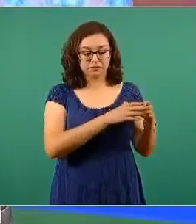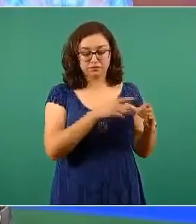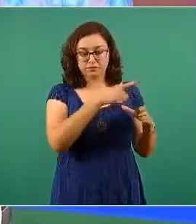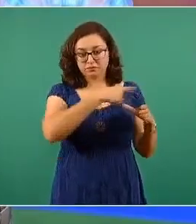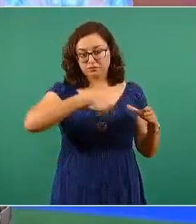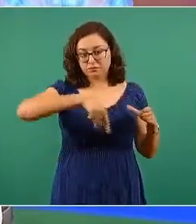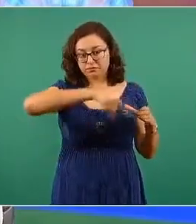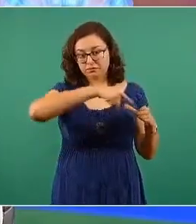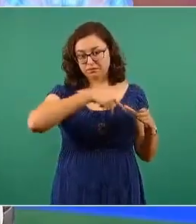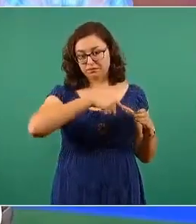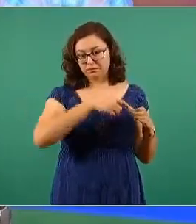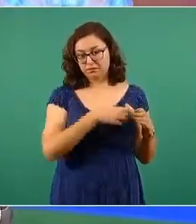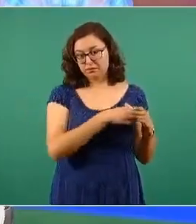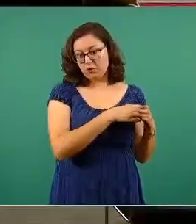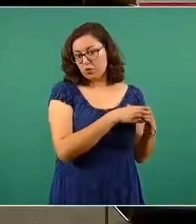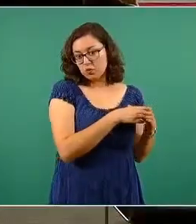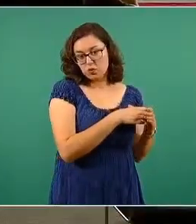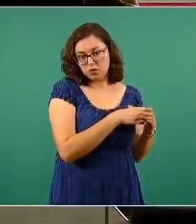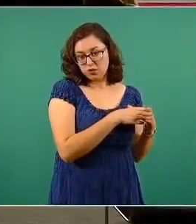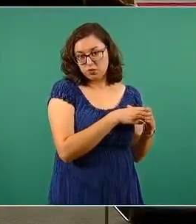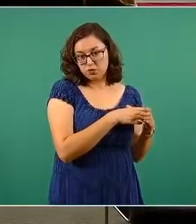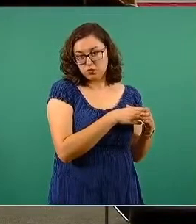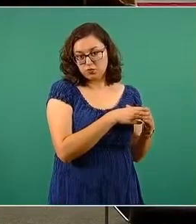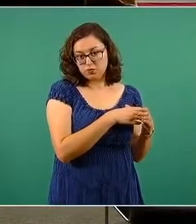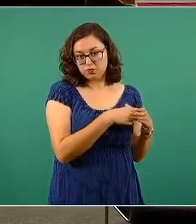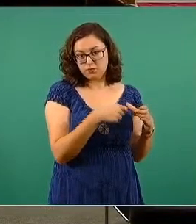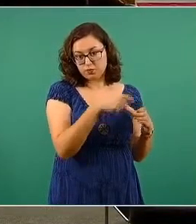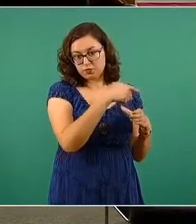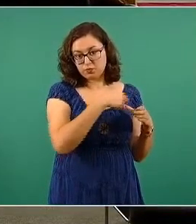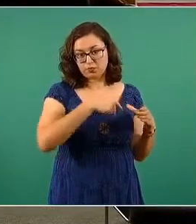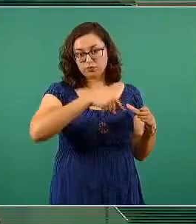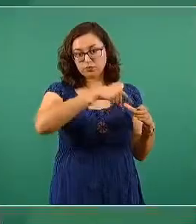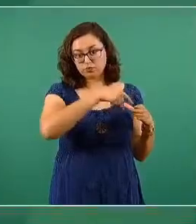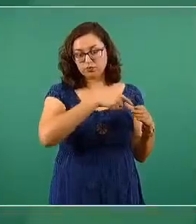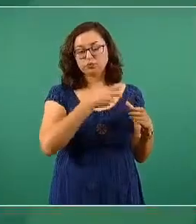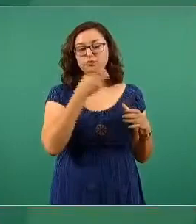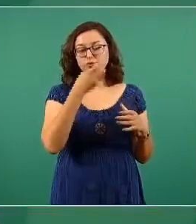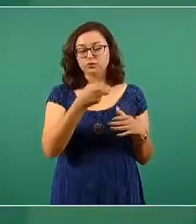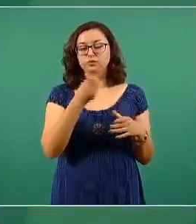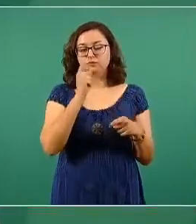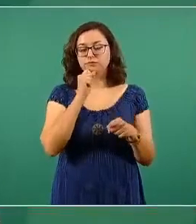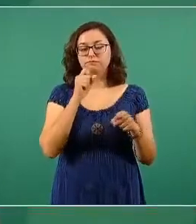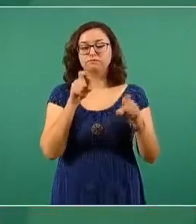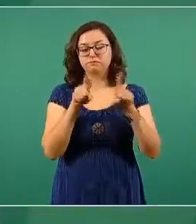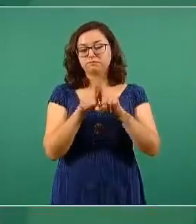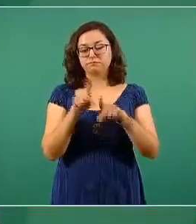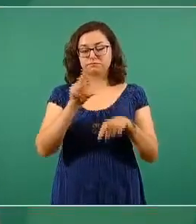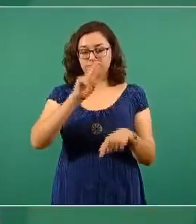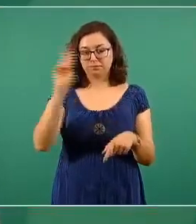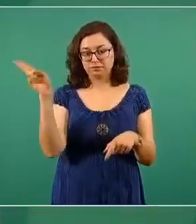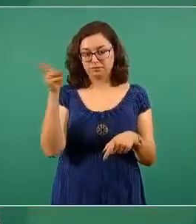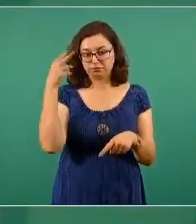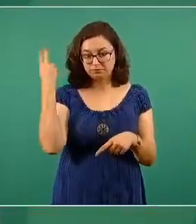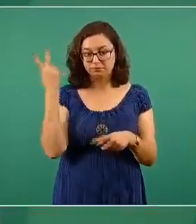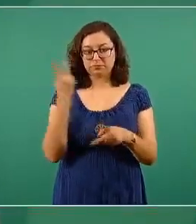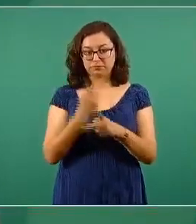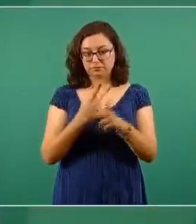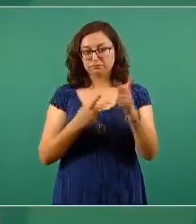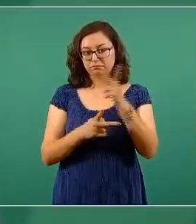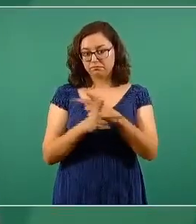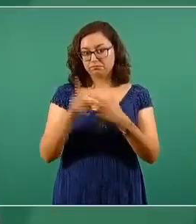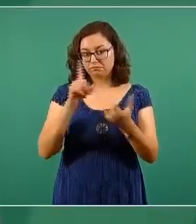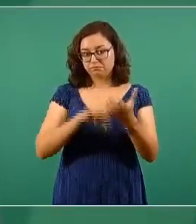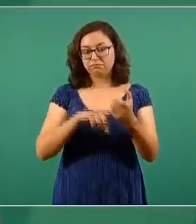ser muy específicas solamente para esa sección. Entonces es algo que deben de implementar también a nivel ya de la